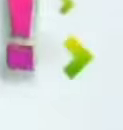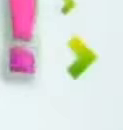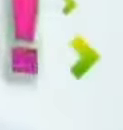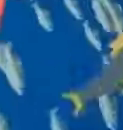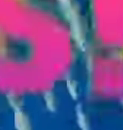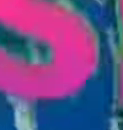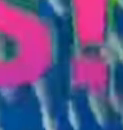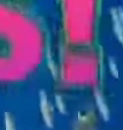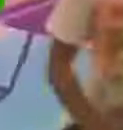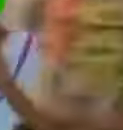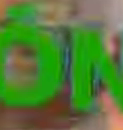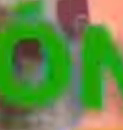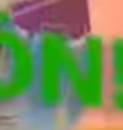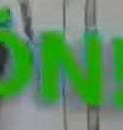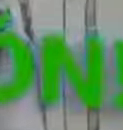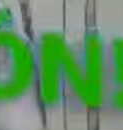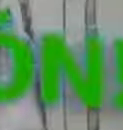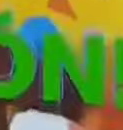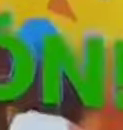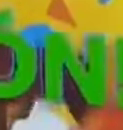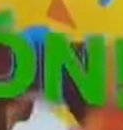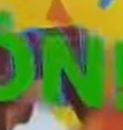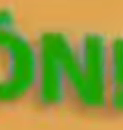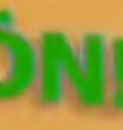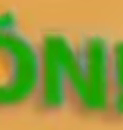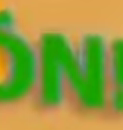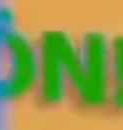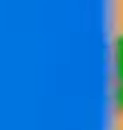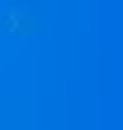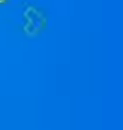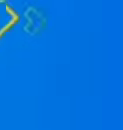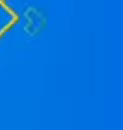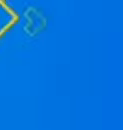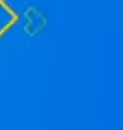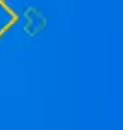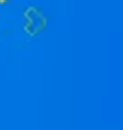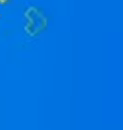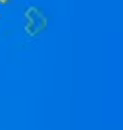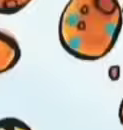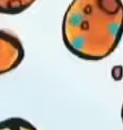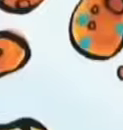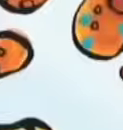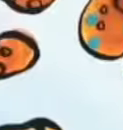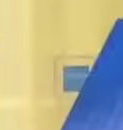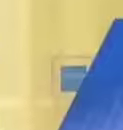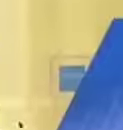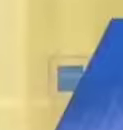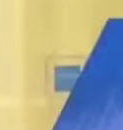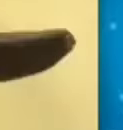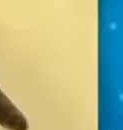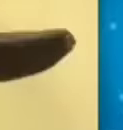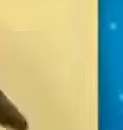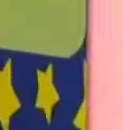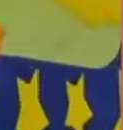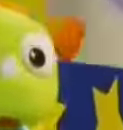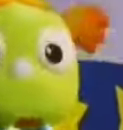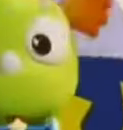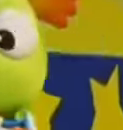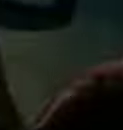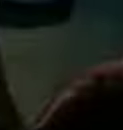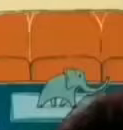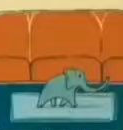Más, más y mucha más diversión. ¿Dónde? En Canal IP. Toma el control. Y pon el primer